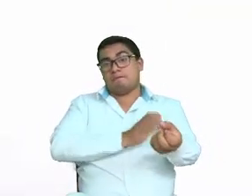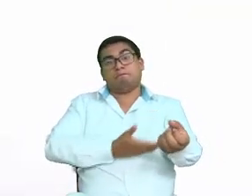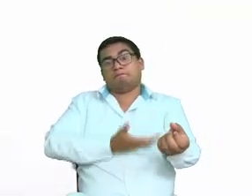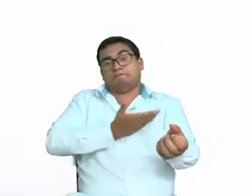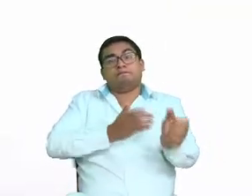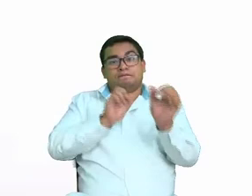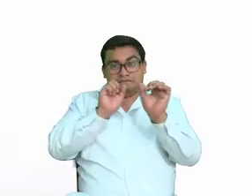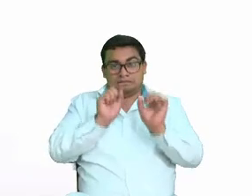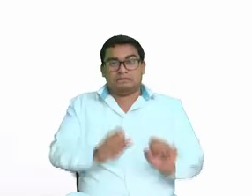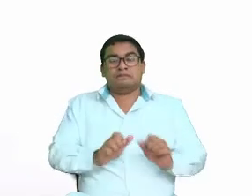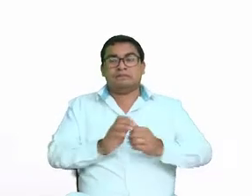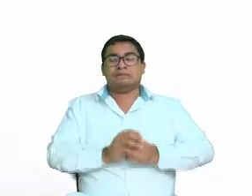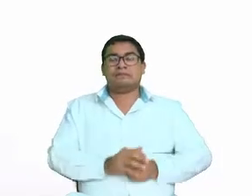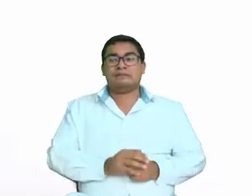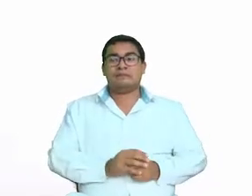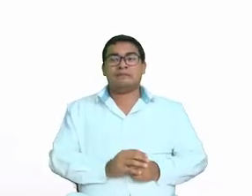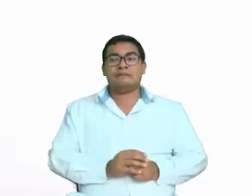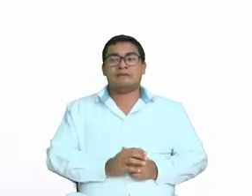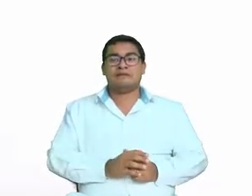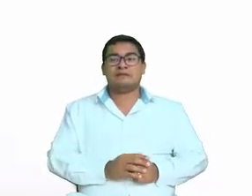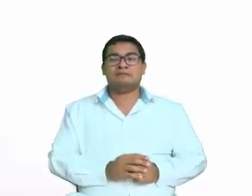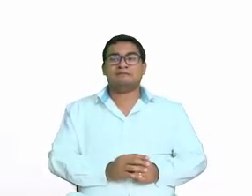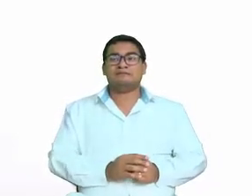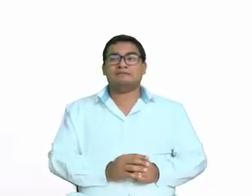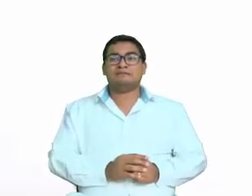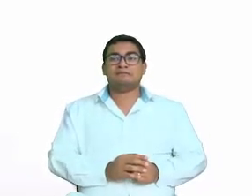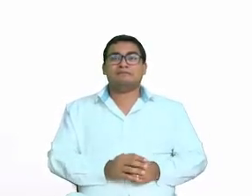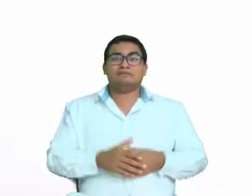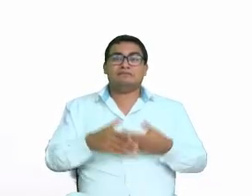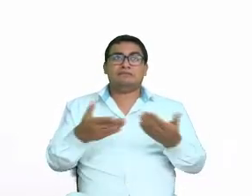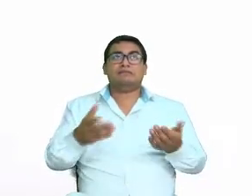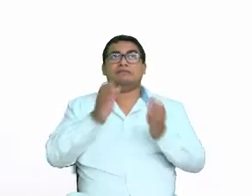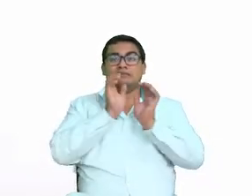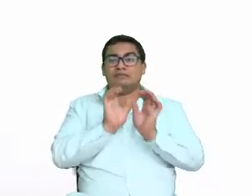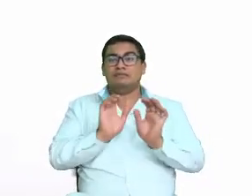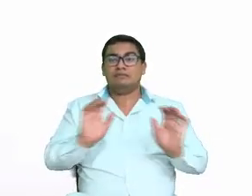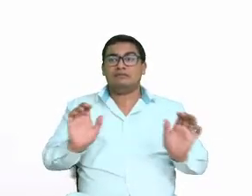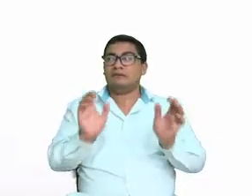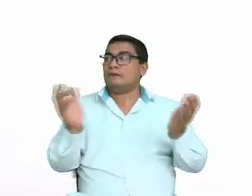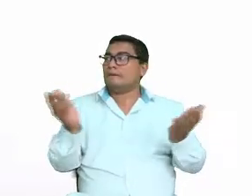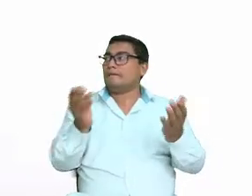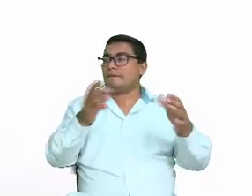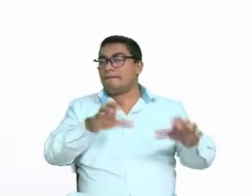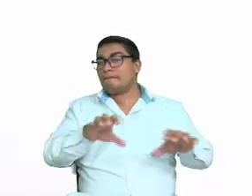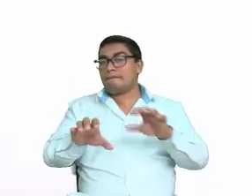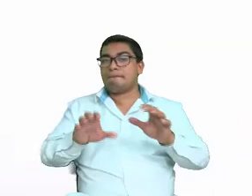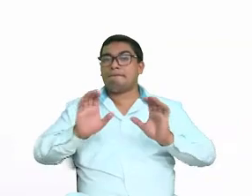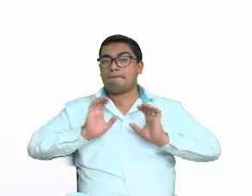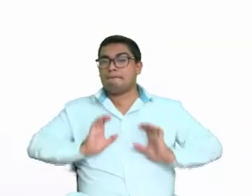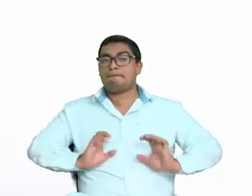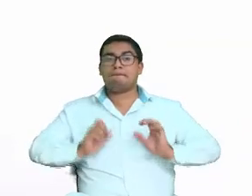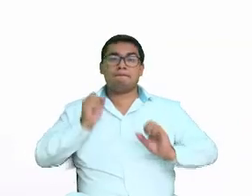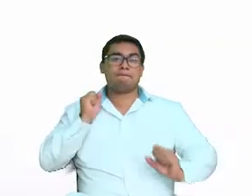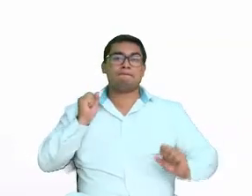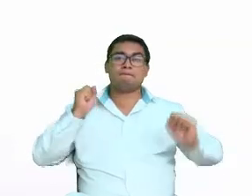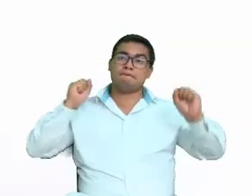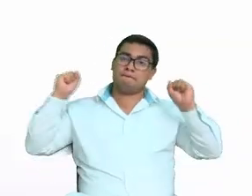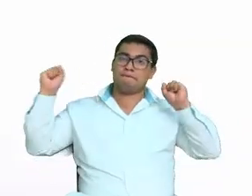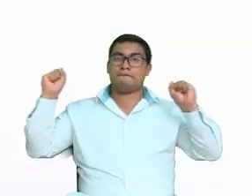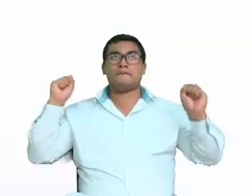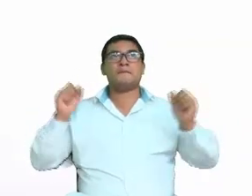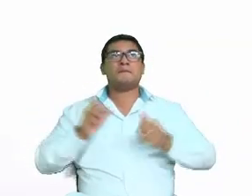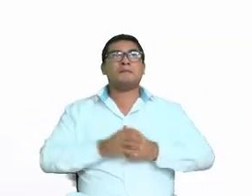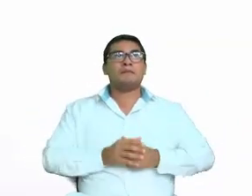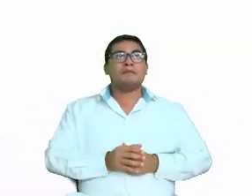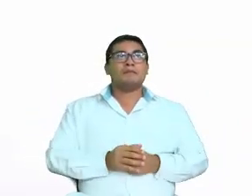para un síndrome metabólico. Ya. Por eso es que los niños tienen que estar en actividades físicas. Ya. Ahora, que un